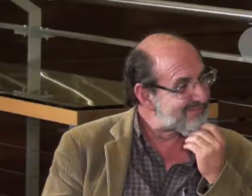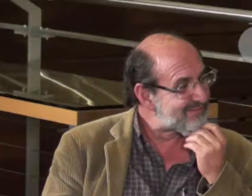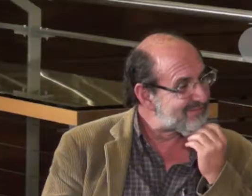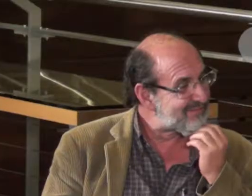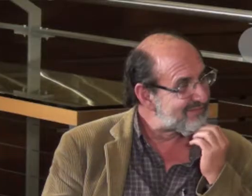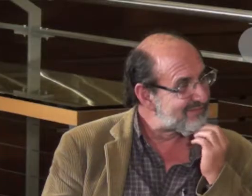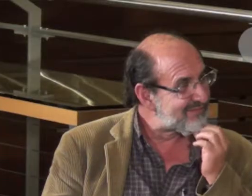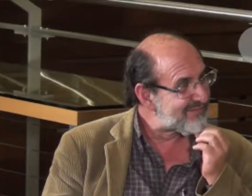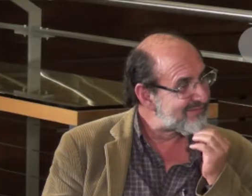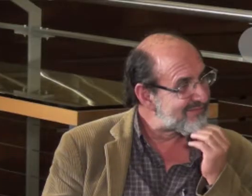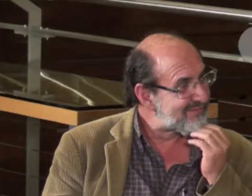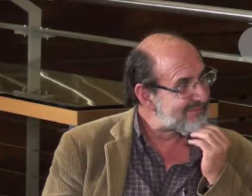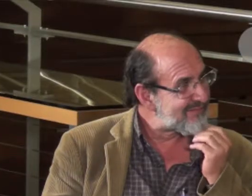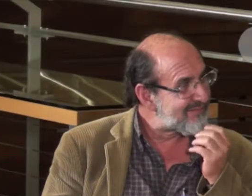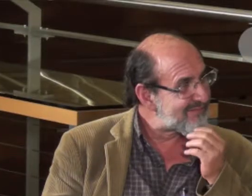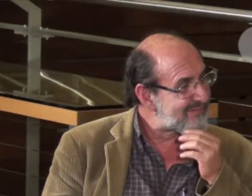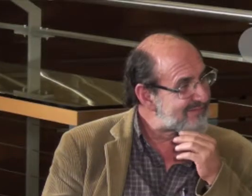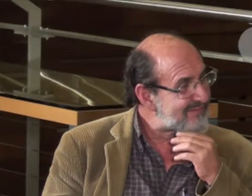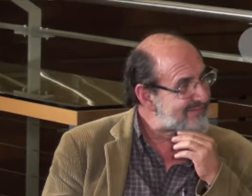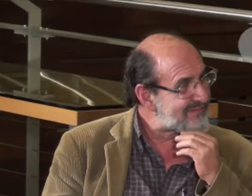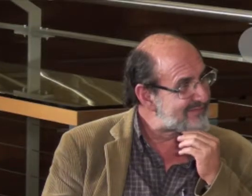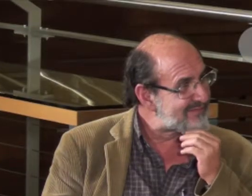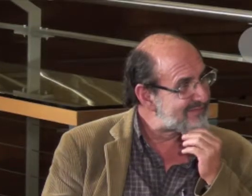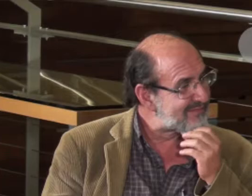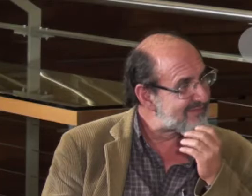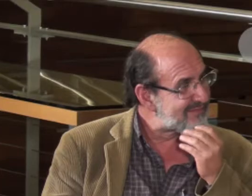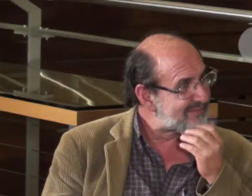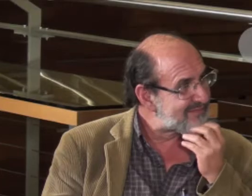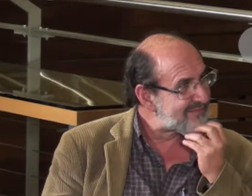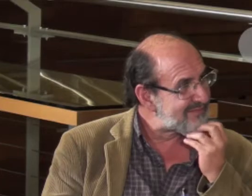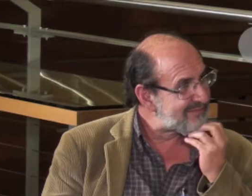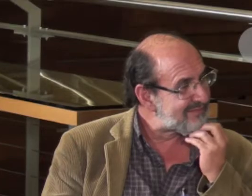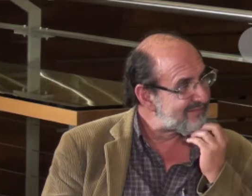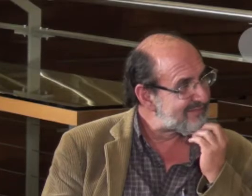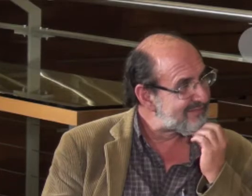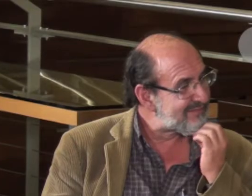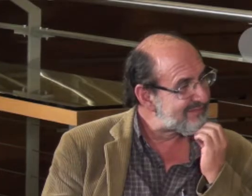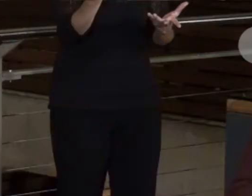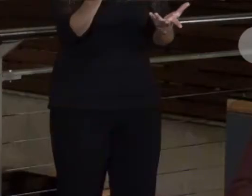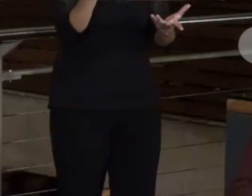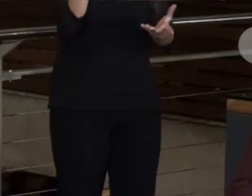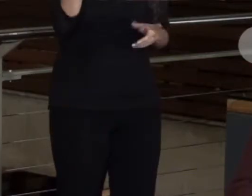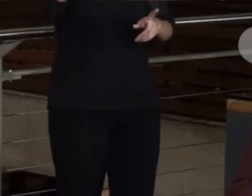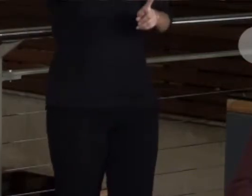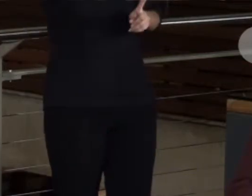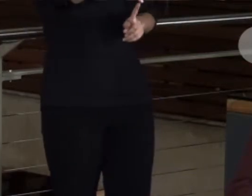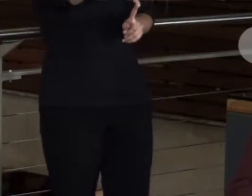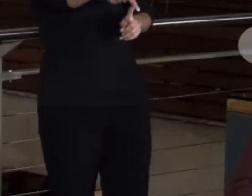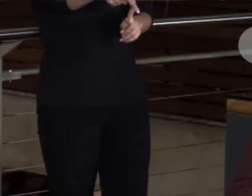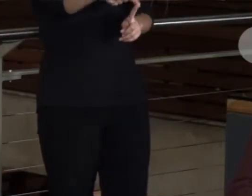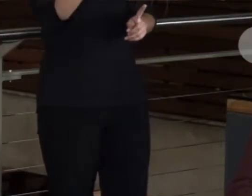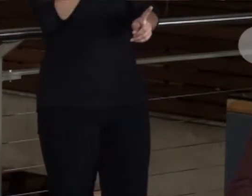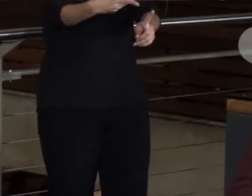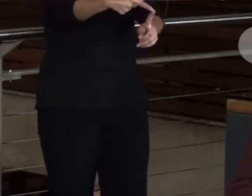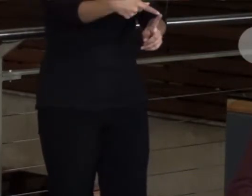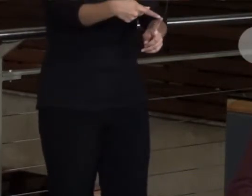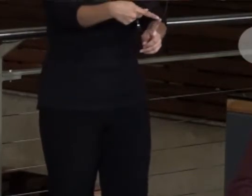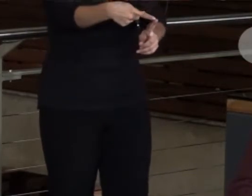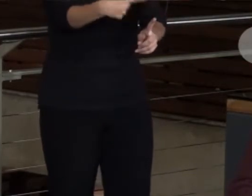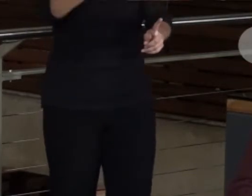y él me decía está bien así como está él está bien eres tú el que no está aceptando y